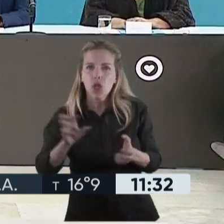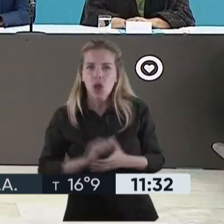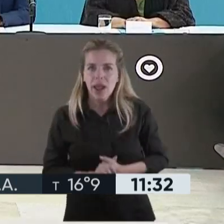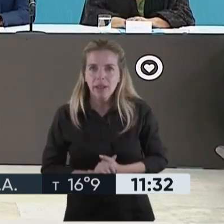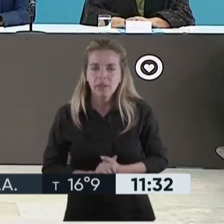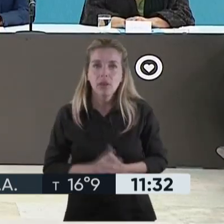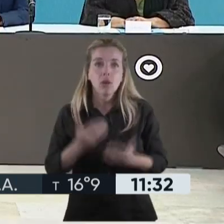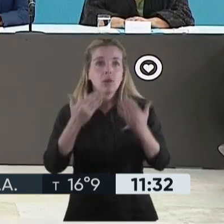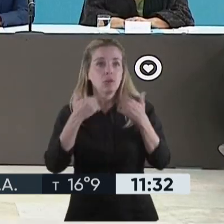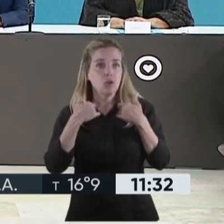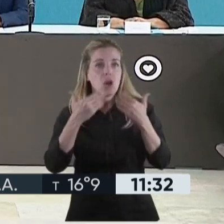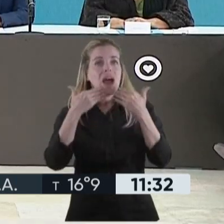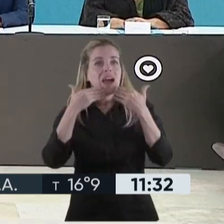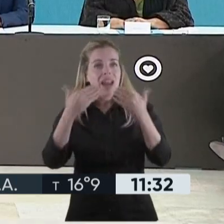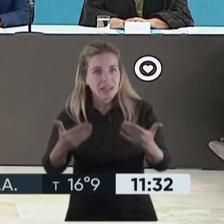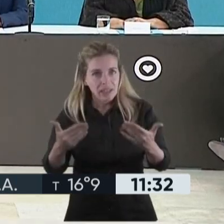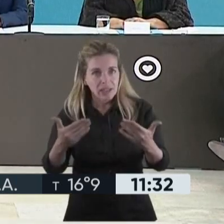Y yo les agradezco